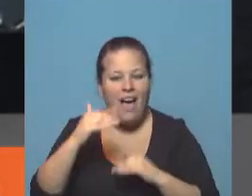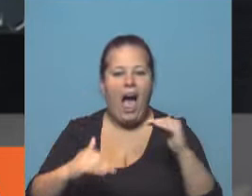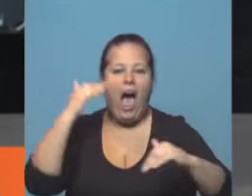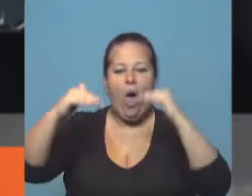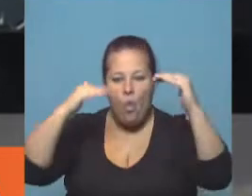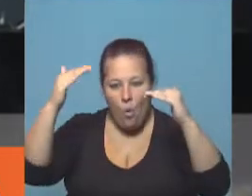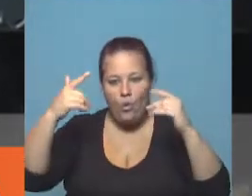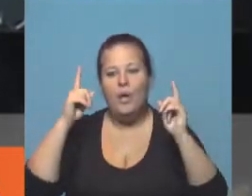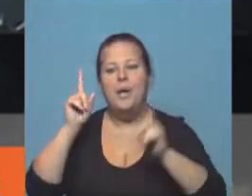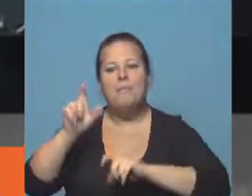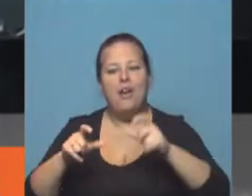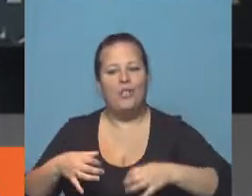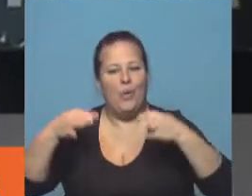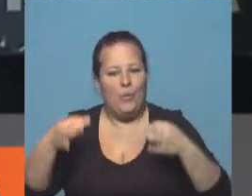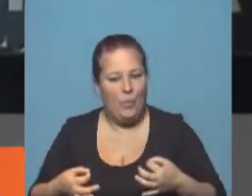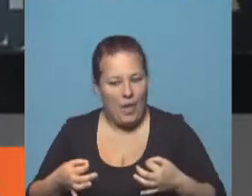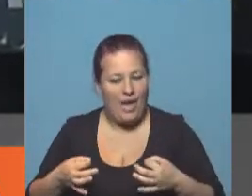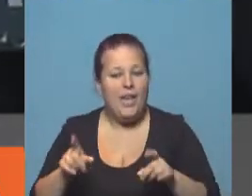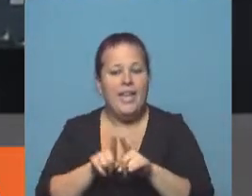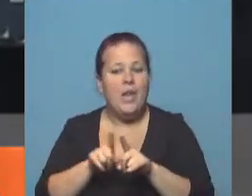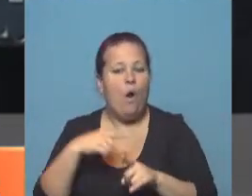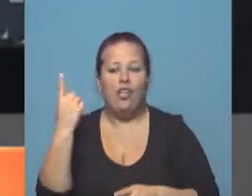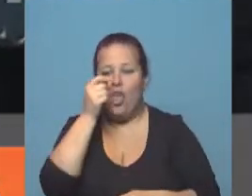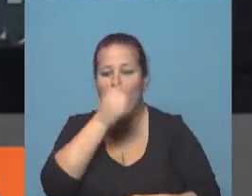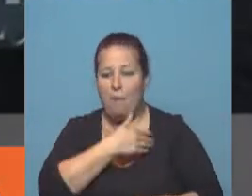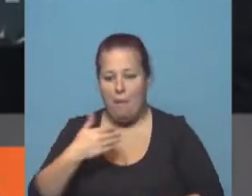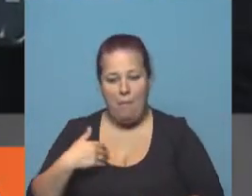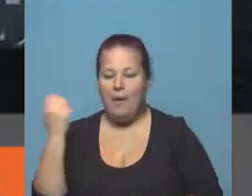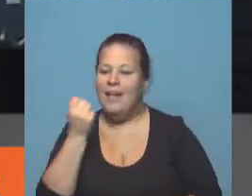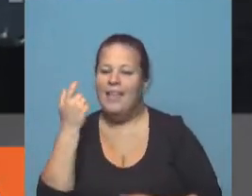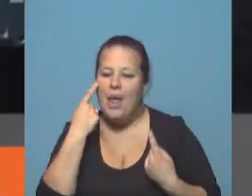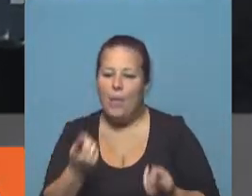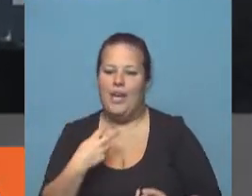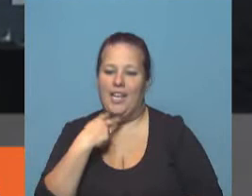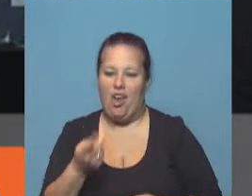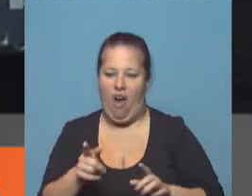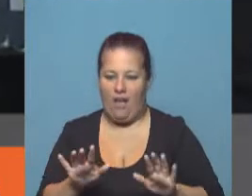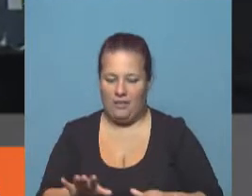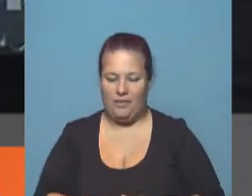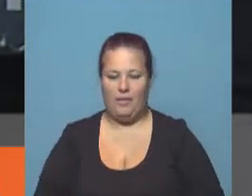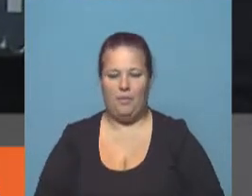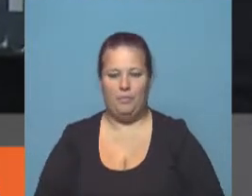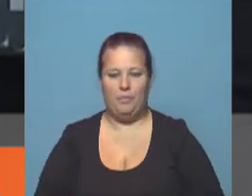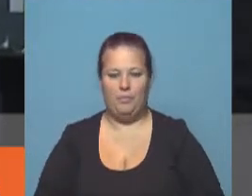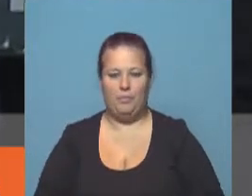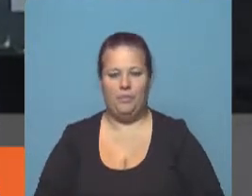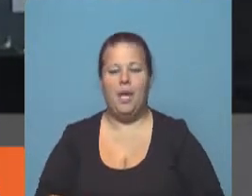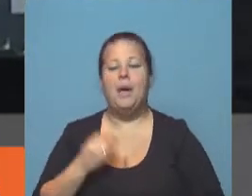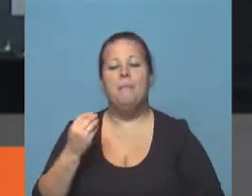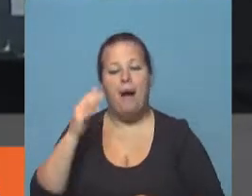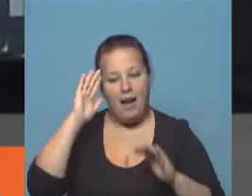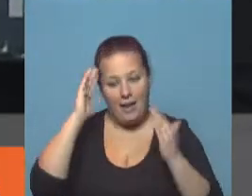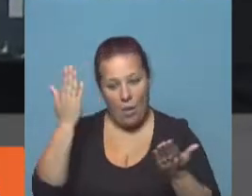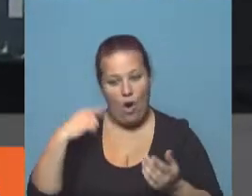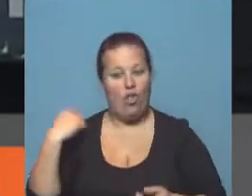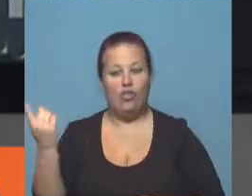adultos y personas de bien, como todo padre desea de un hijo. para que el recuerdo